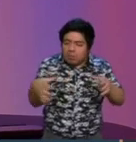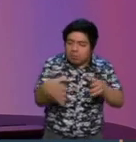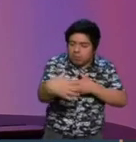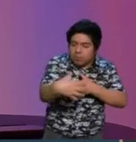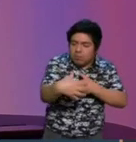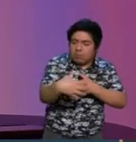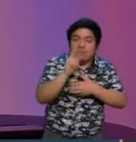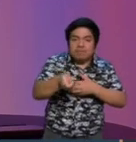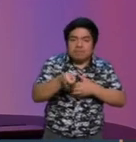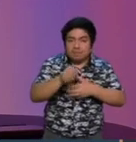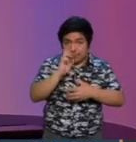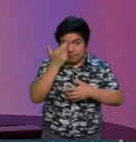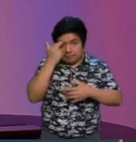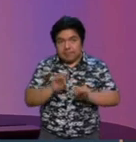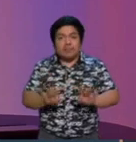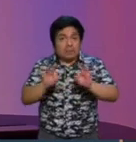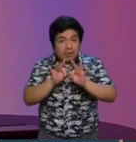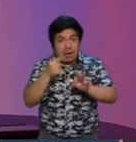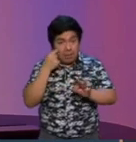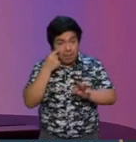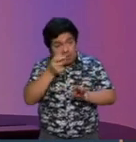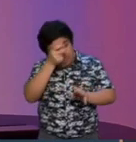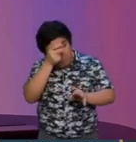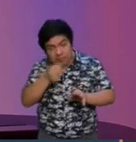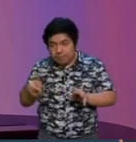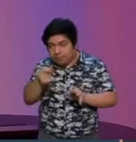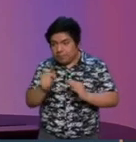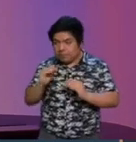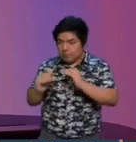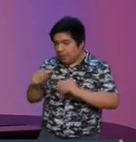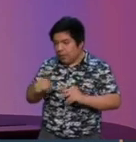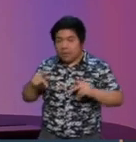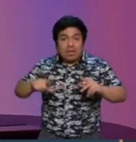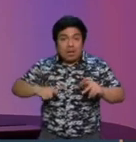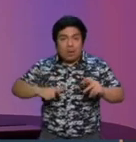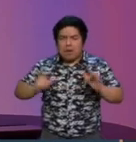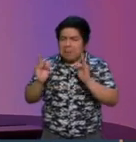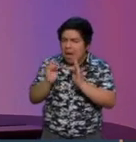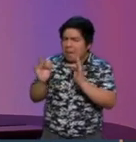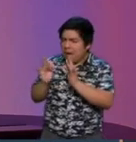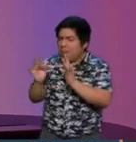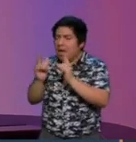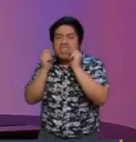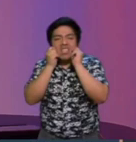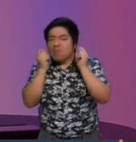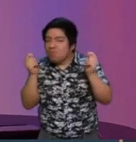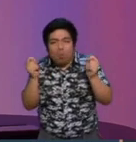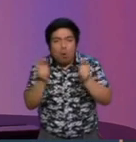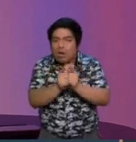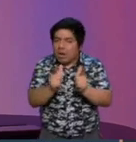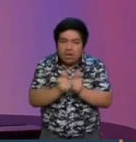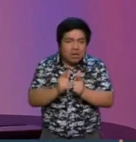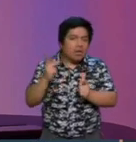Decía que es muy importante tener inteligencia y coordinación entre los 3 niveles de gobierno, sin importar qué candidatas